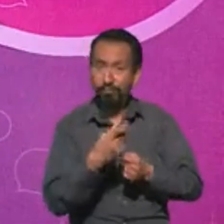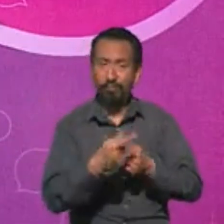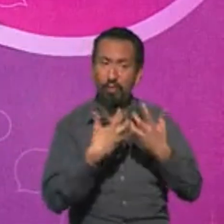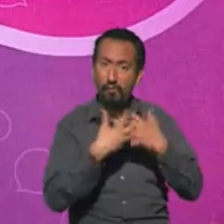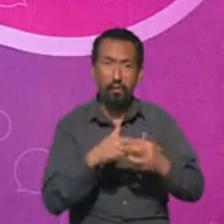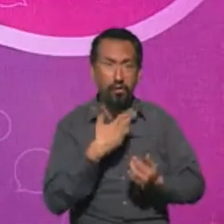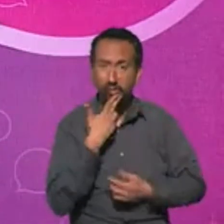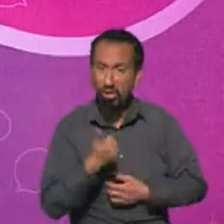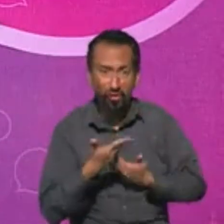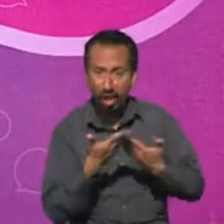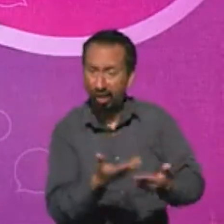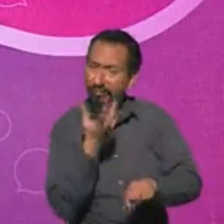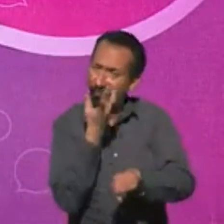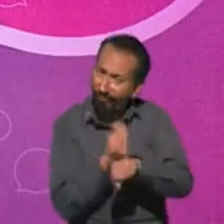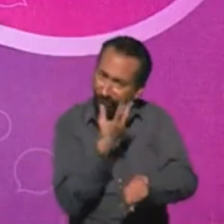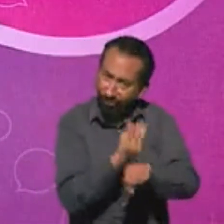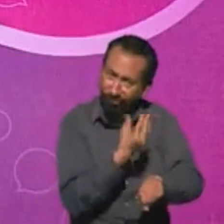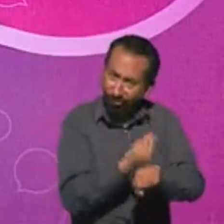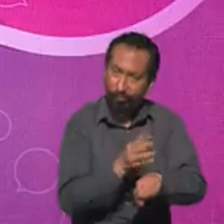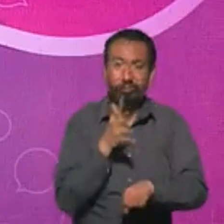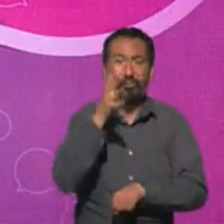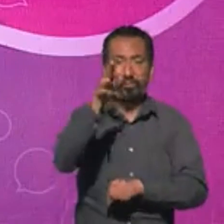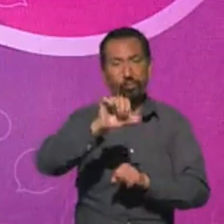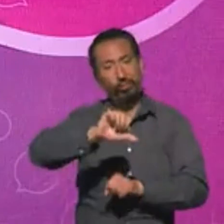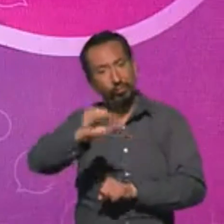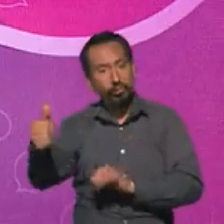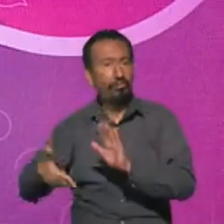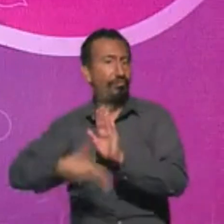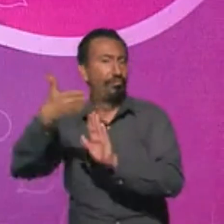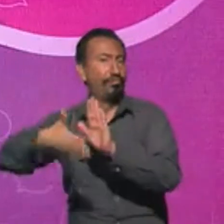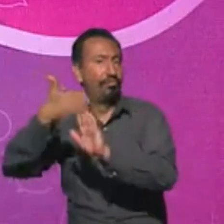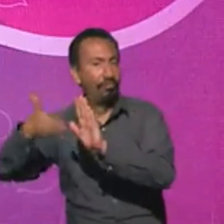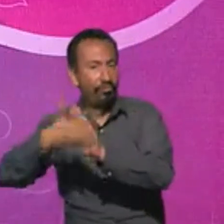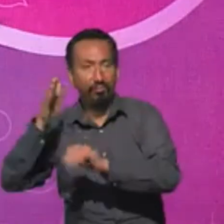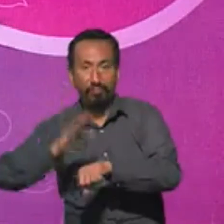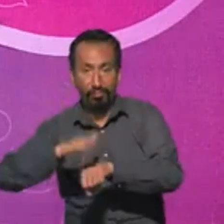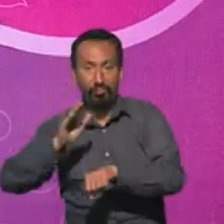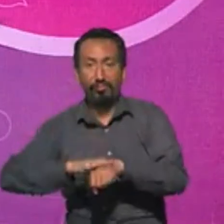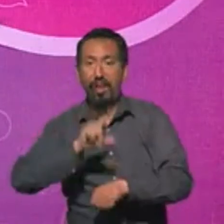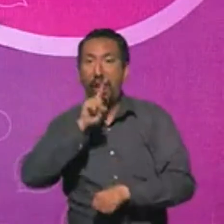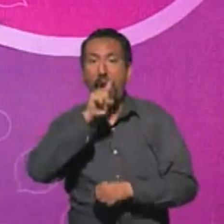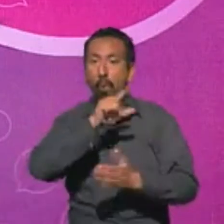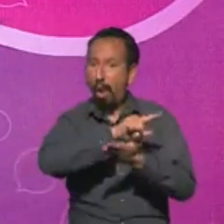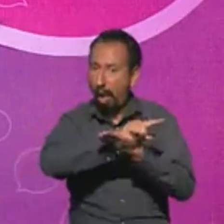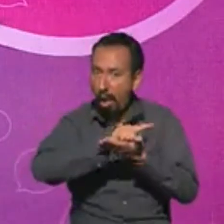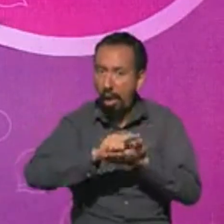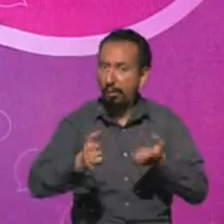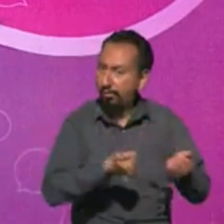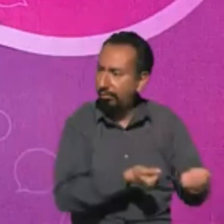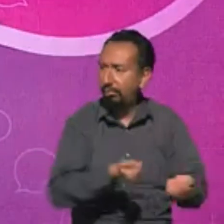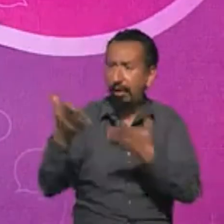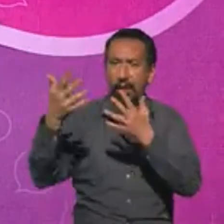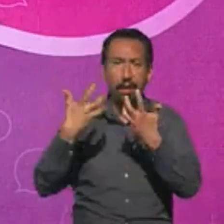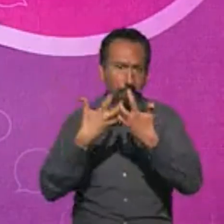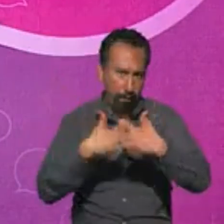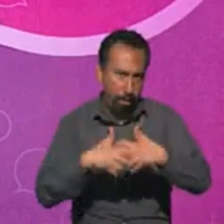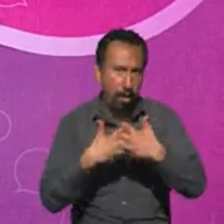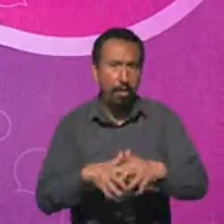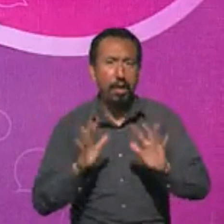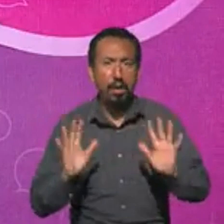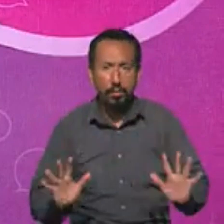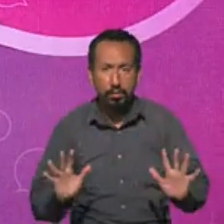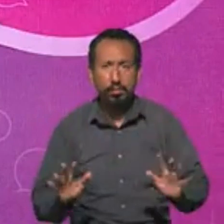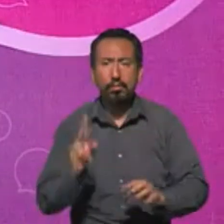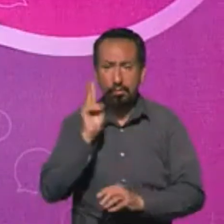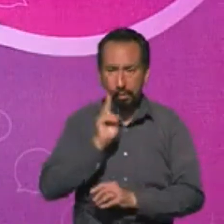vamos a construir más que el agua este tipo de agua se lleva a la industria y que se negocie con